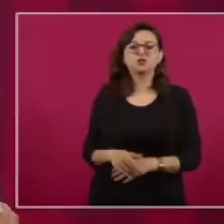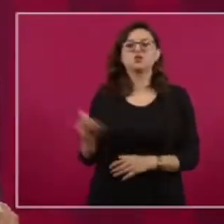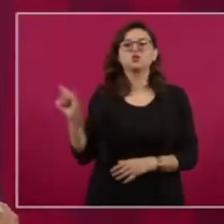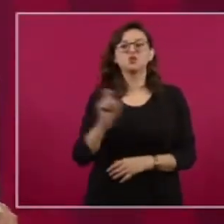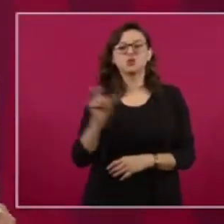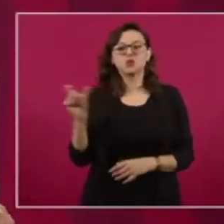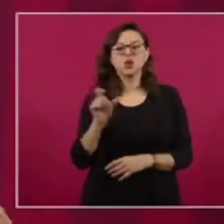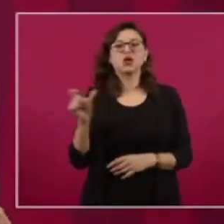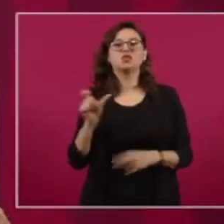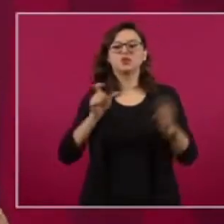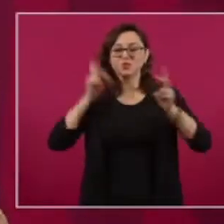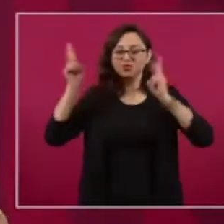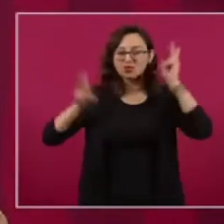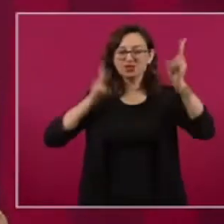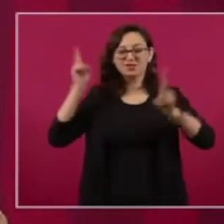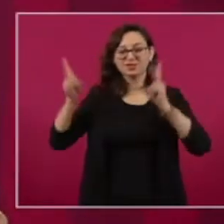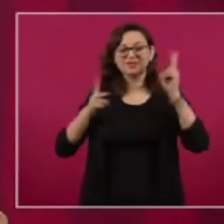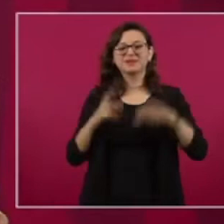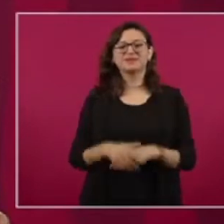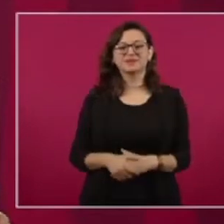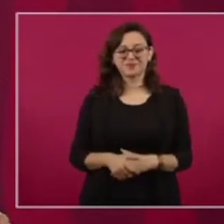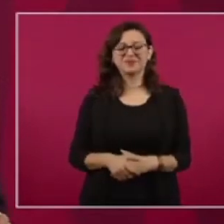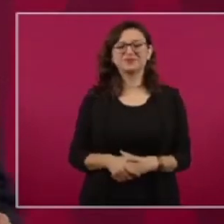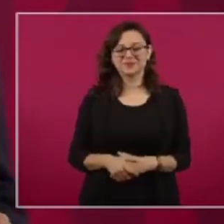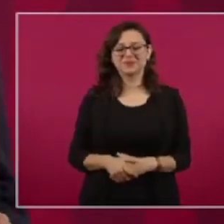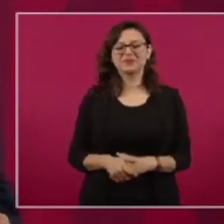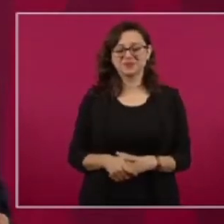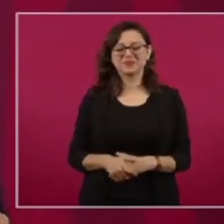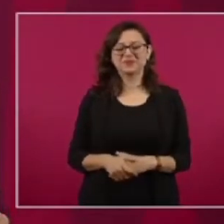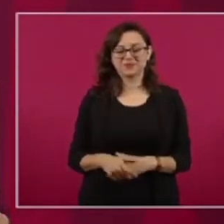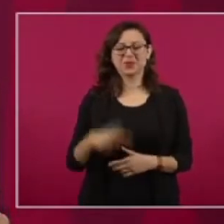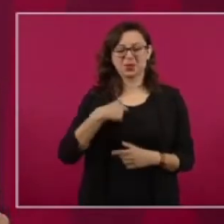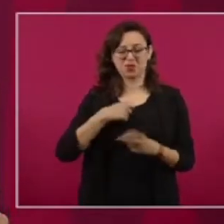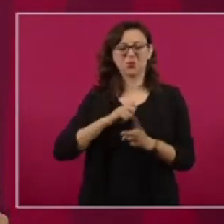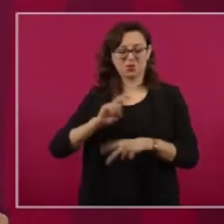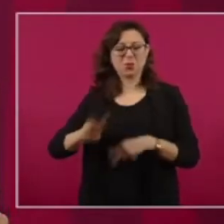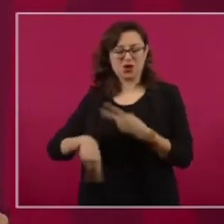¿Cuándo? Voy a ir. ¿Para cuándo más o menos? Voy a ir.